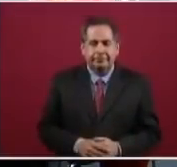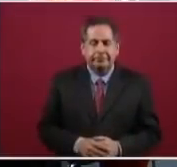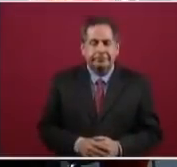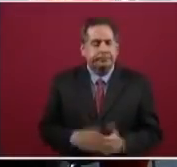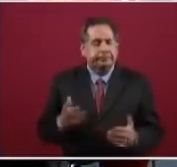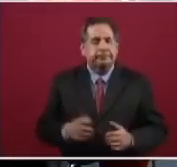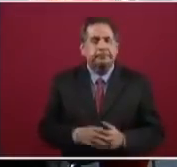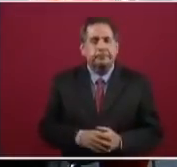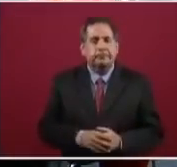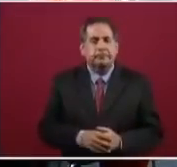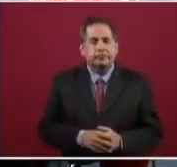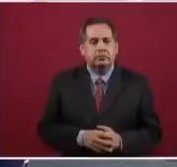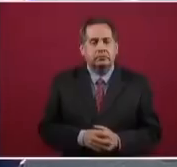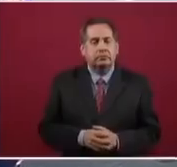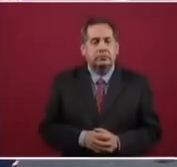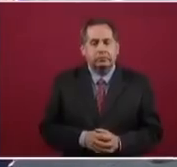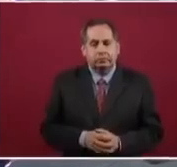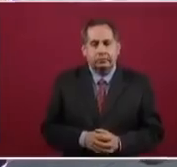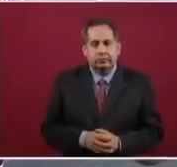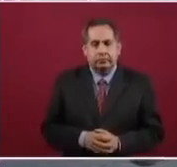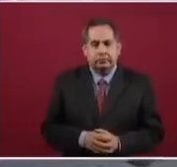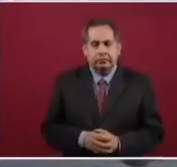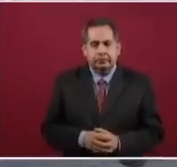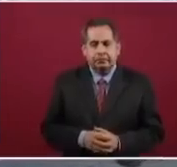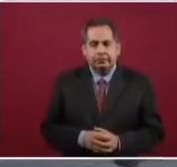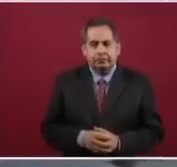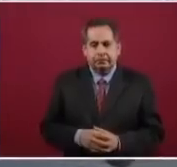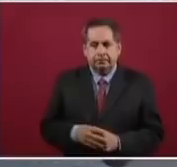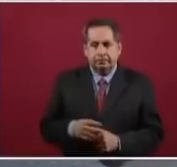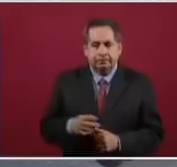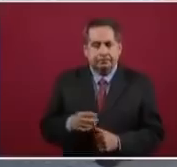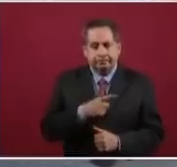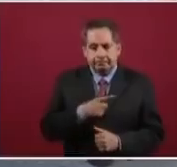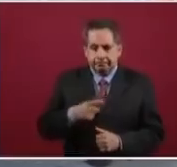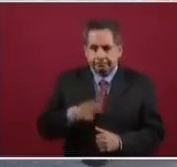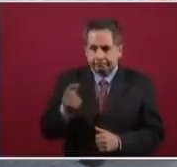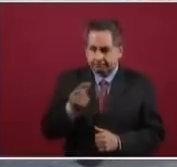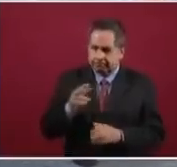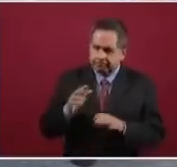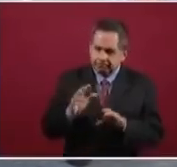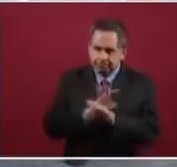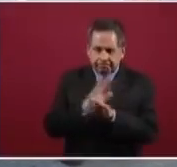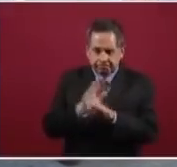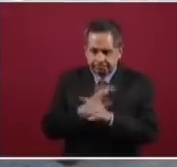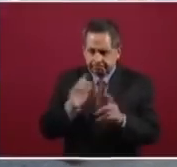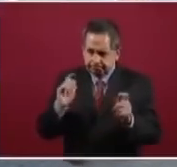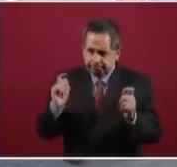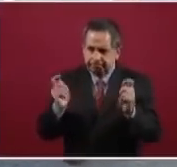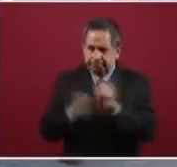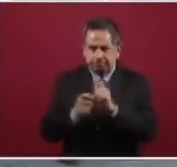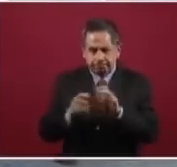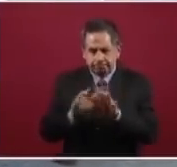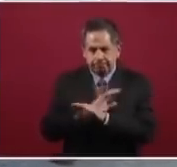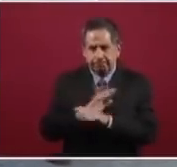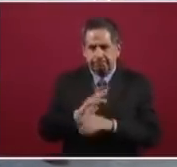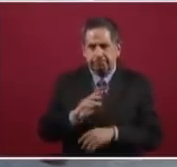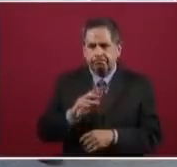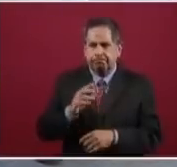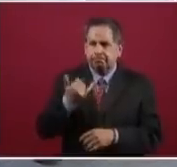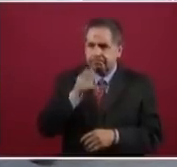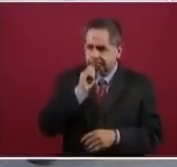entonces tenemos que cambiar y